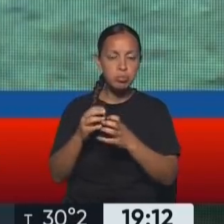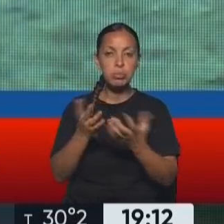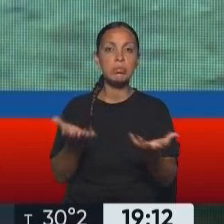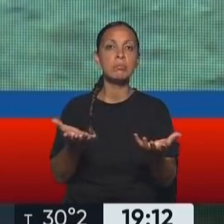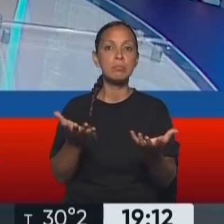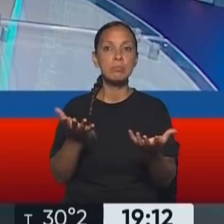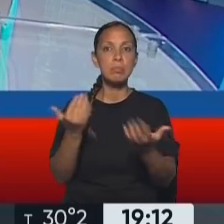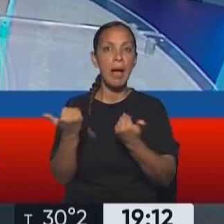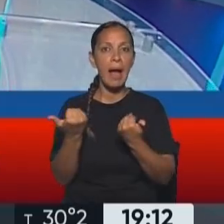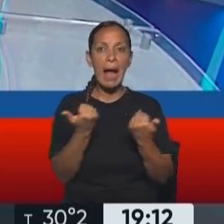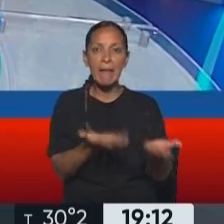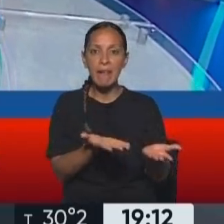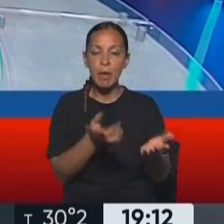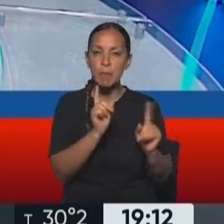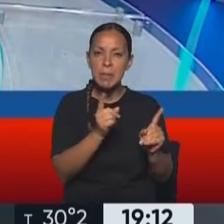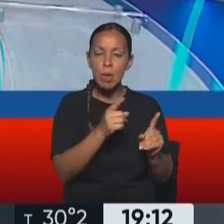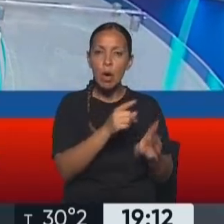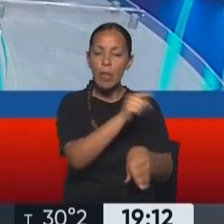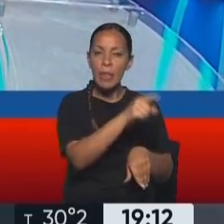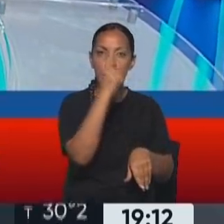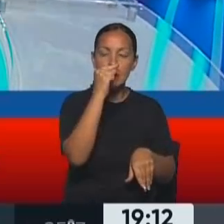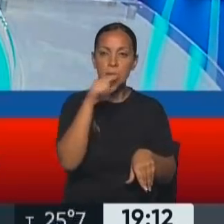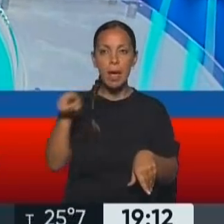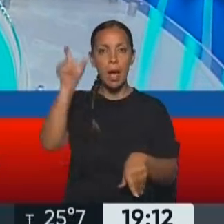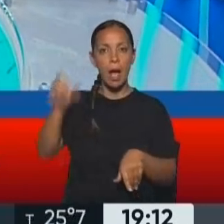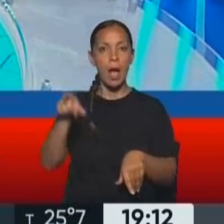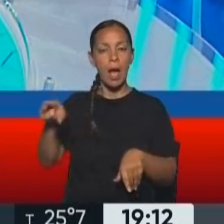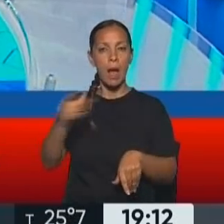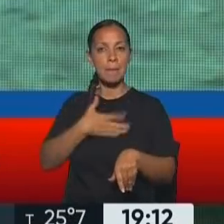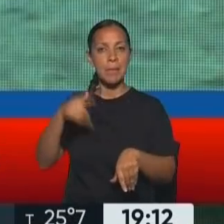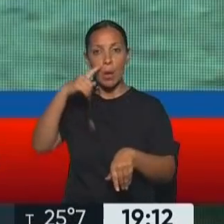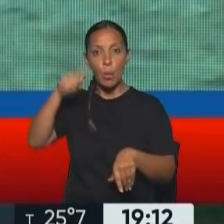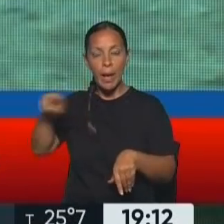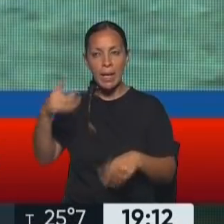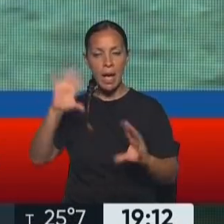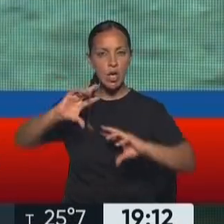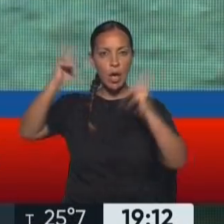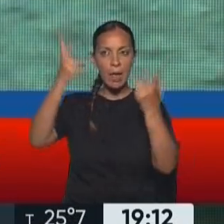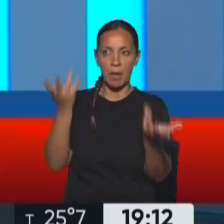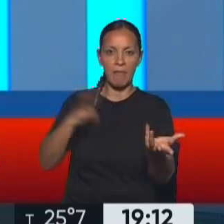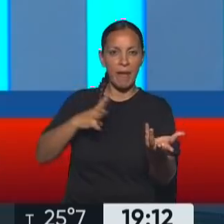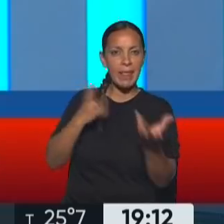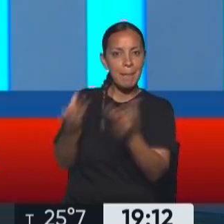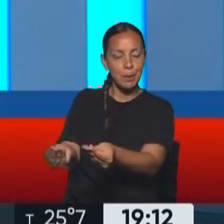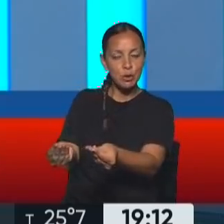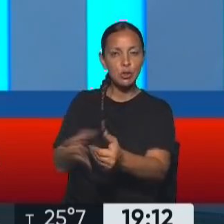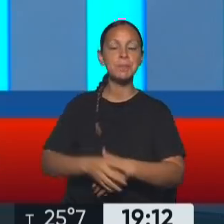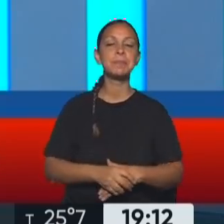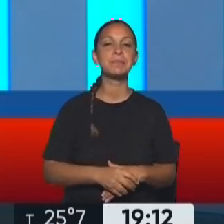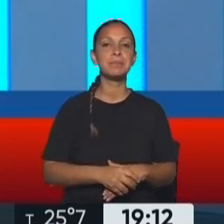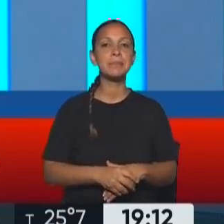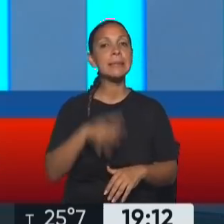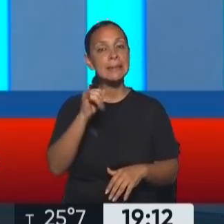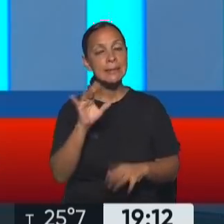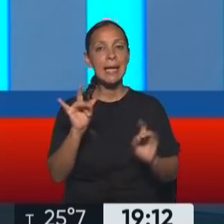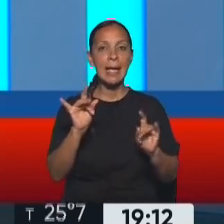caso a favor de lo que reclamaba Putin y un Zelensky absolutamente enojado por la falta de respaldo. Sí, evidentemente es muy